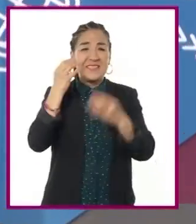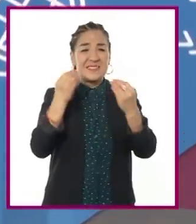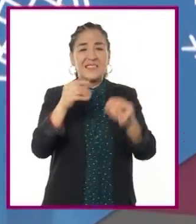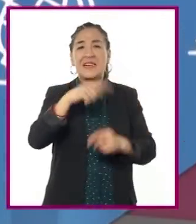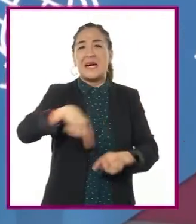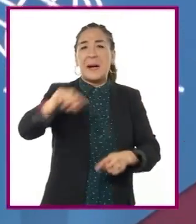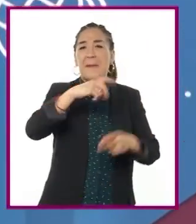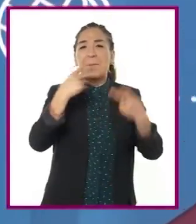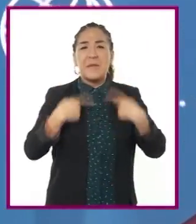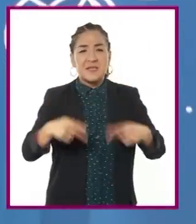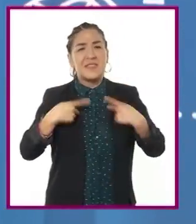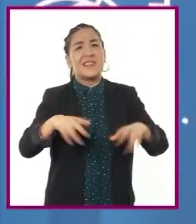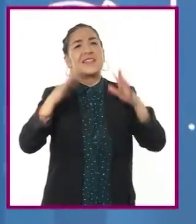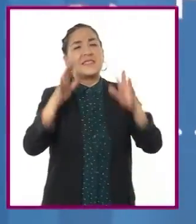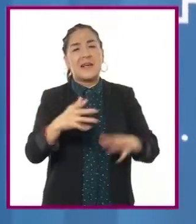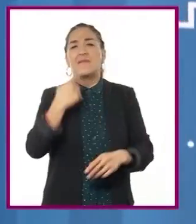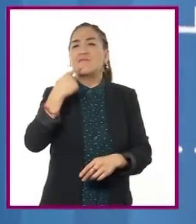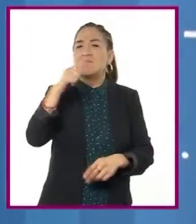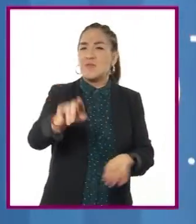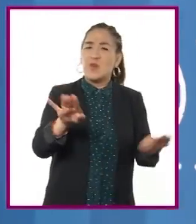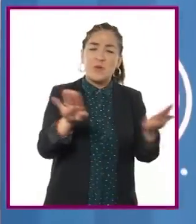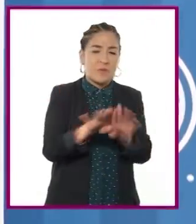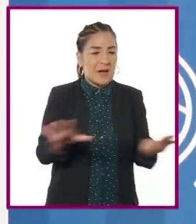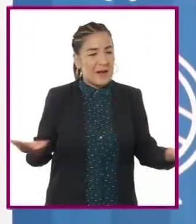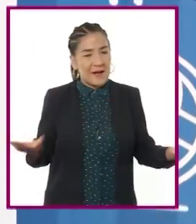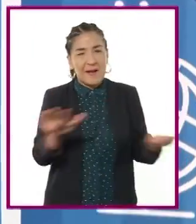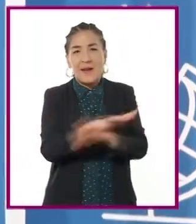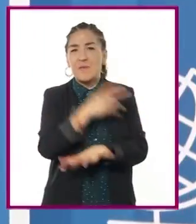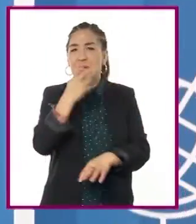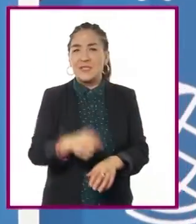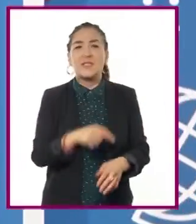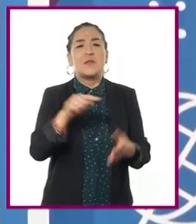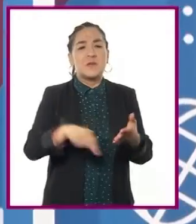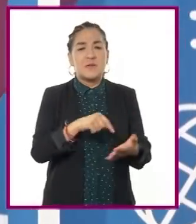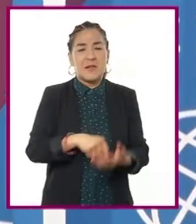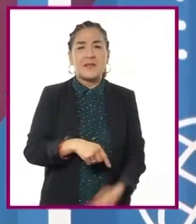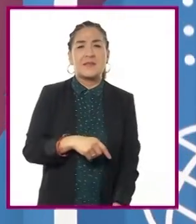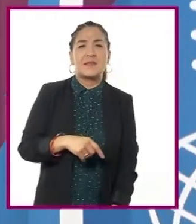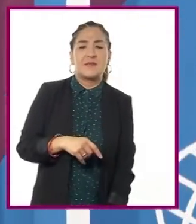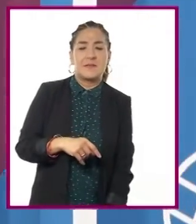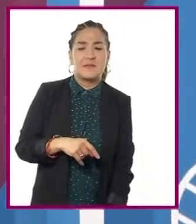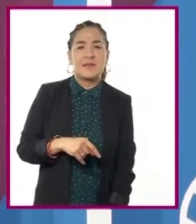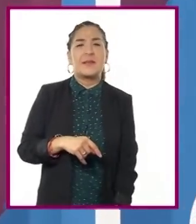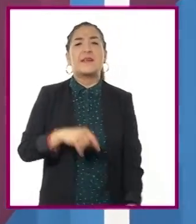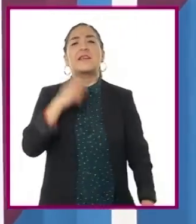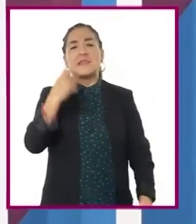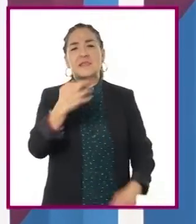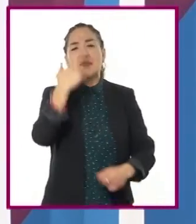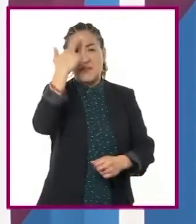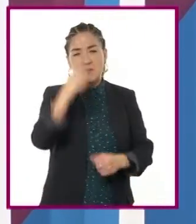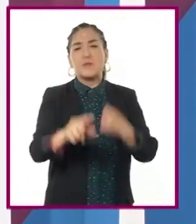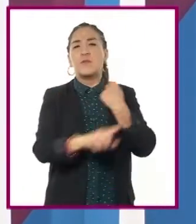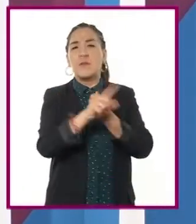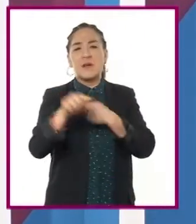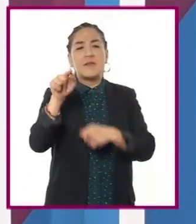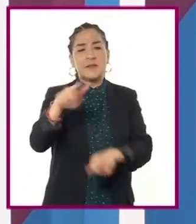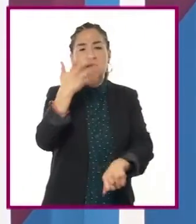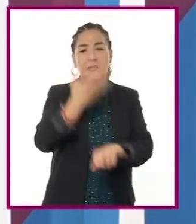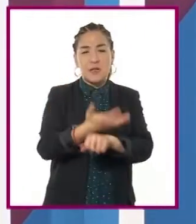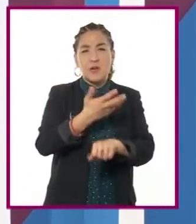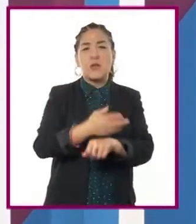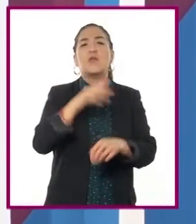que demandaban cambios en sus sociedades. Por estas razones, Estados Unidos de América y la URSS